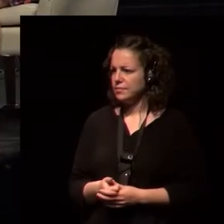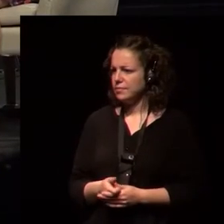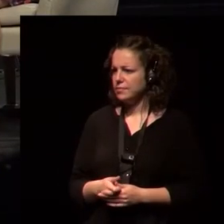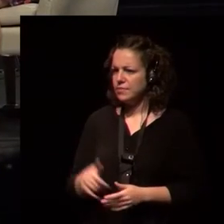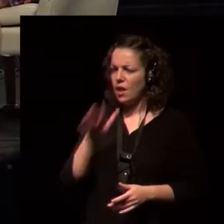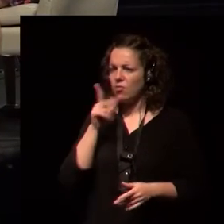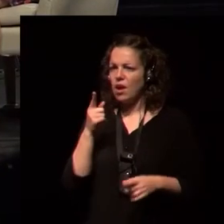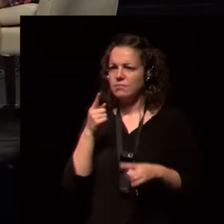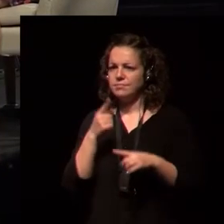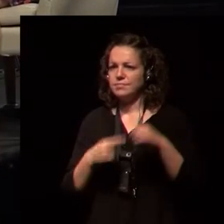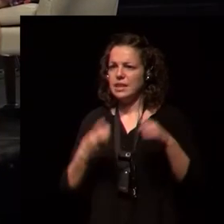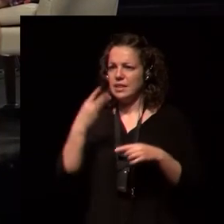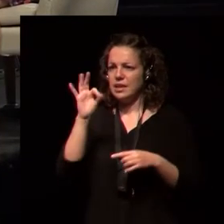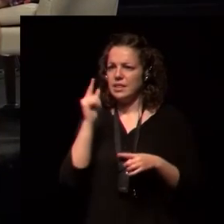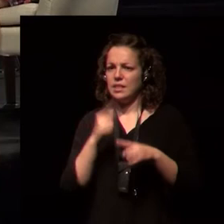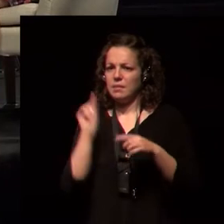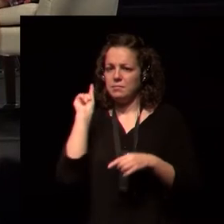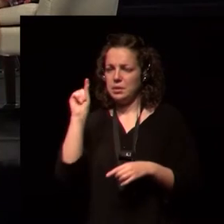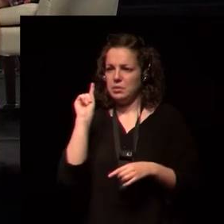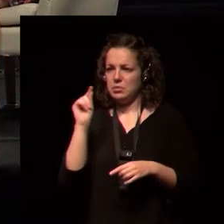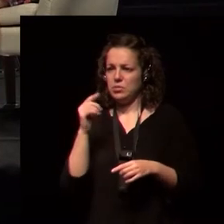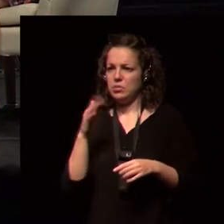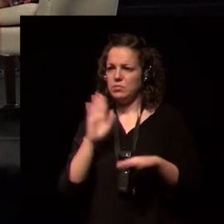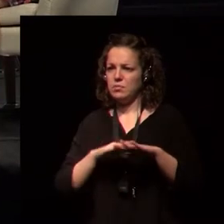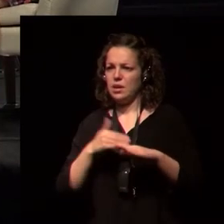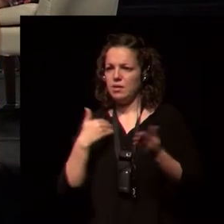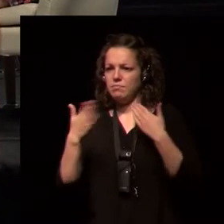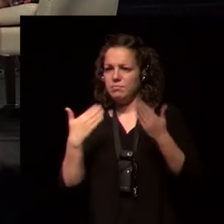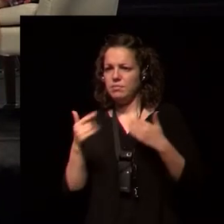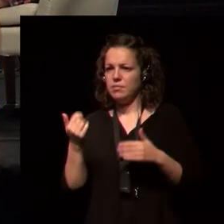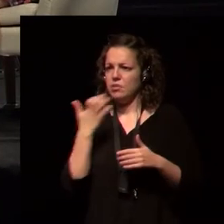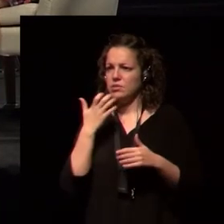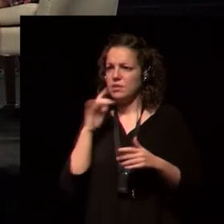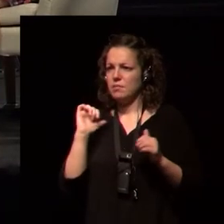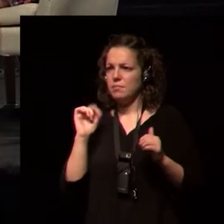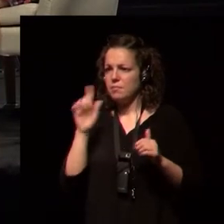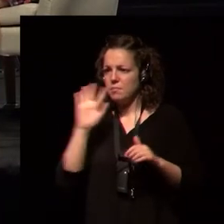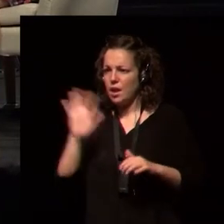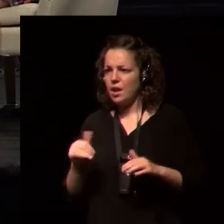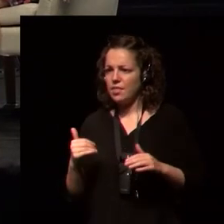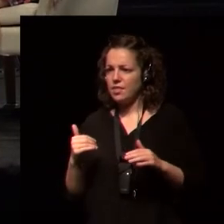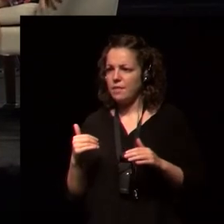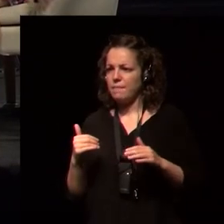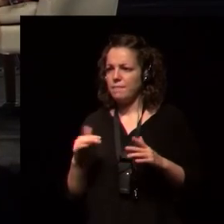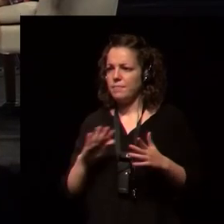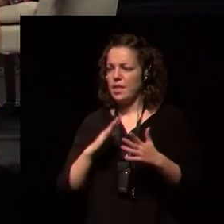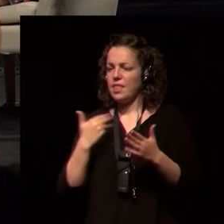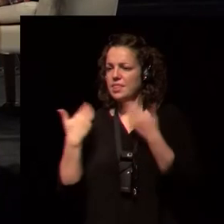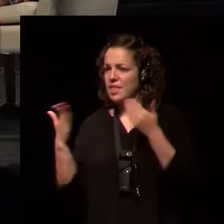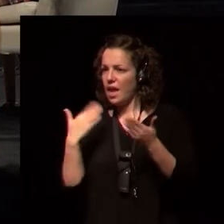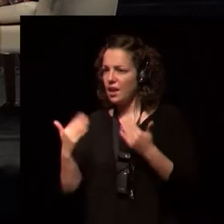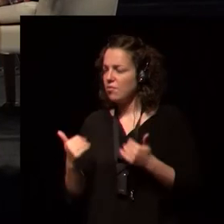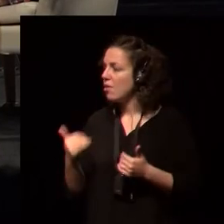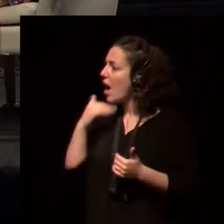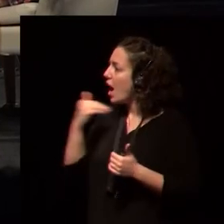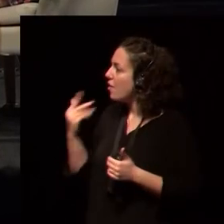Teníamos previsto media hora de intervenciones, pero si os parece, abrimos un poco el diálogo entre ellos, ¿vale? Por si se han inspirado a sí mismos. ¿Hay algo